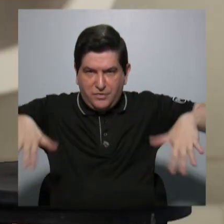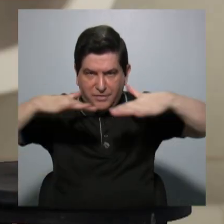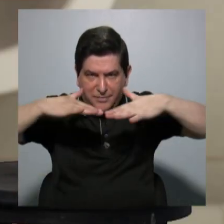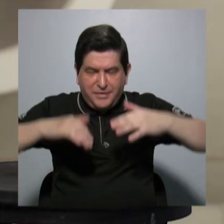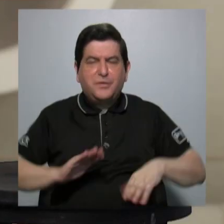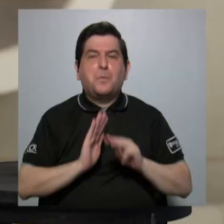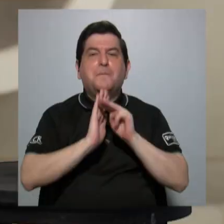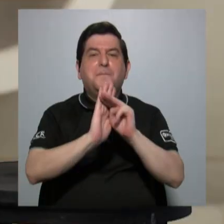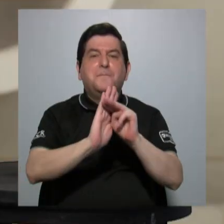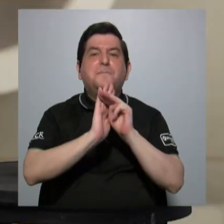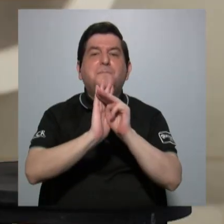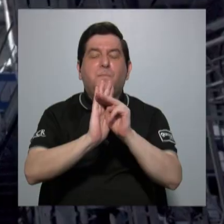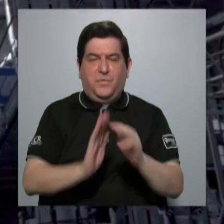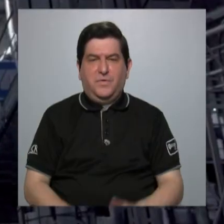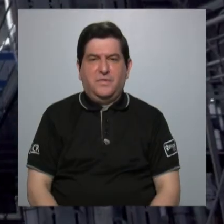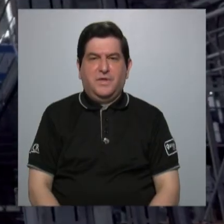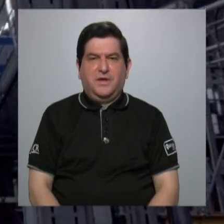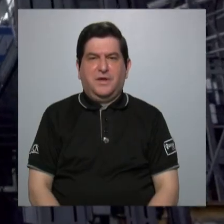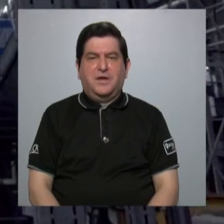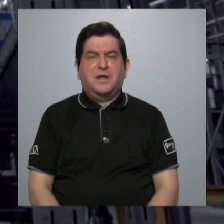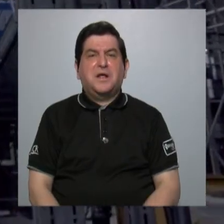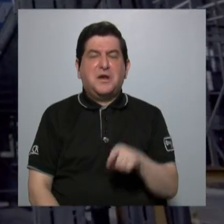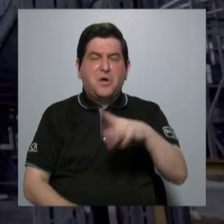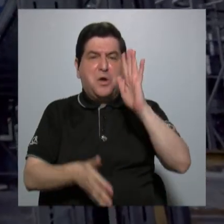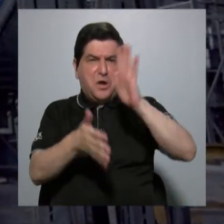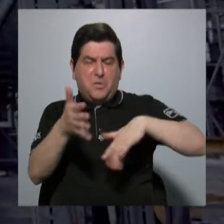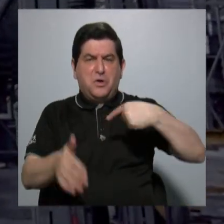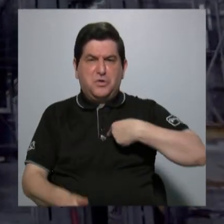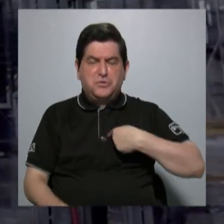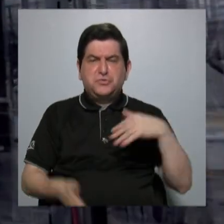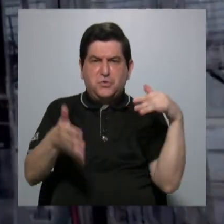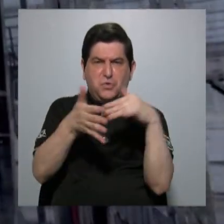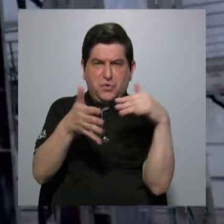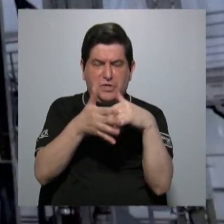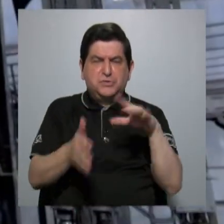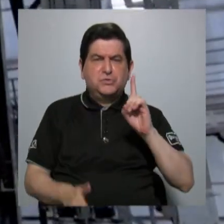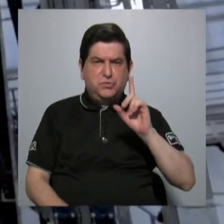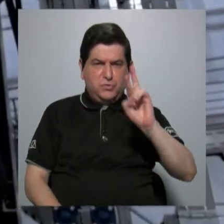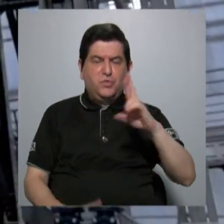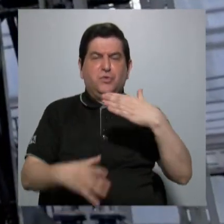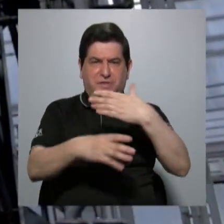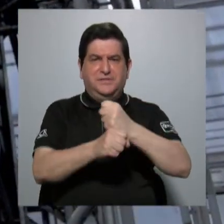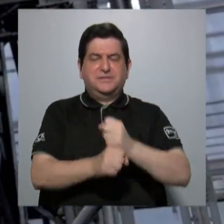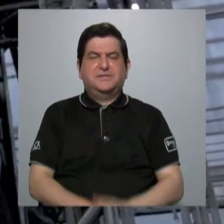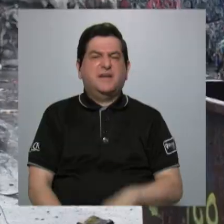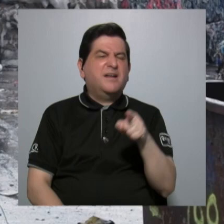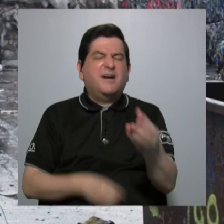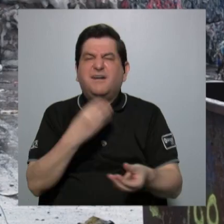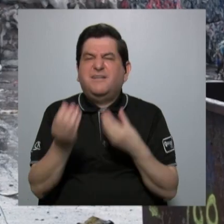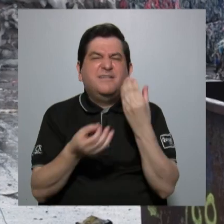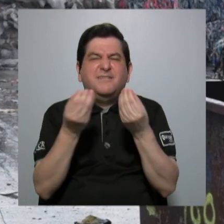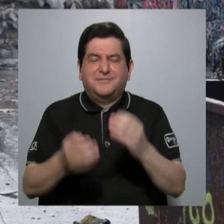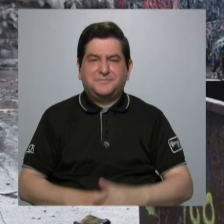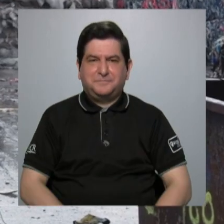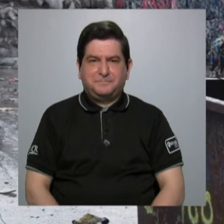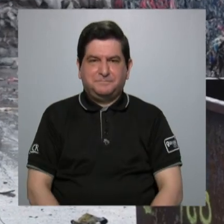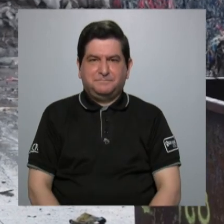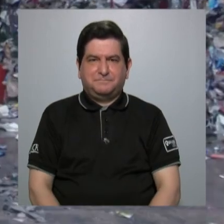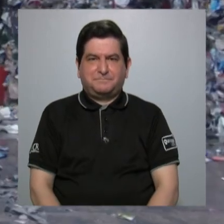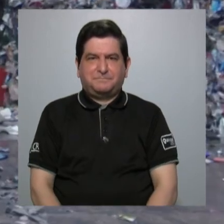ambientales, ese es un modelo, por ejemplo, que tiene Barcelona, que fue donde yo hice mis estudios doctorales, que ahí lo que hacen